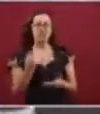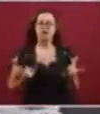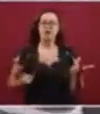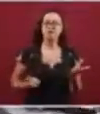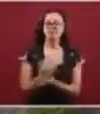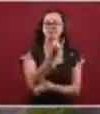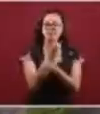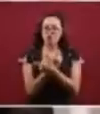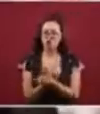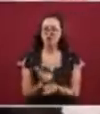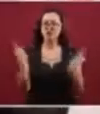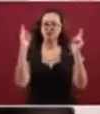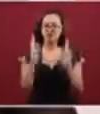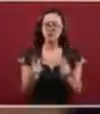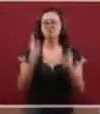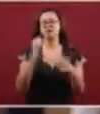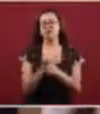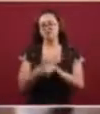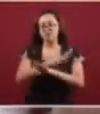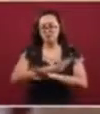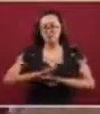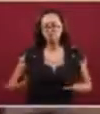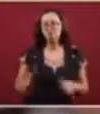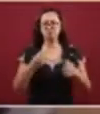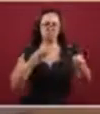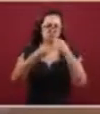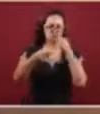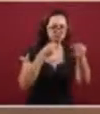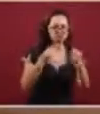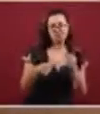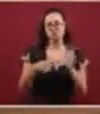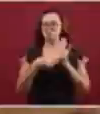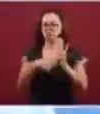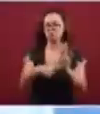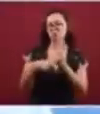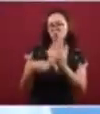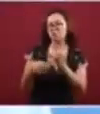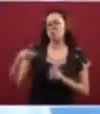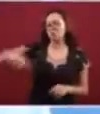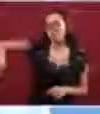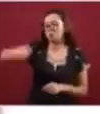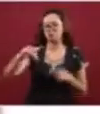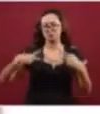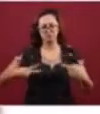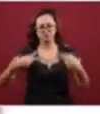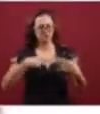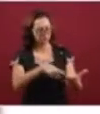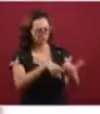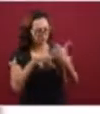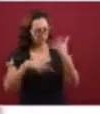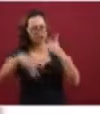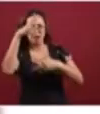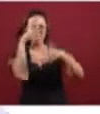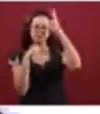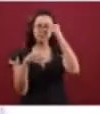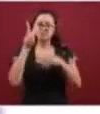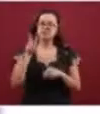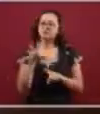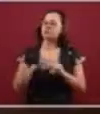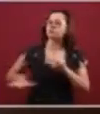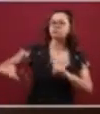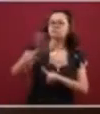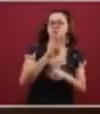libre. Con datos, reportajes y exclusivas, damos las herramientas a los mexicanos para poder realizar una transformación social